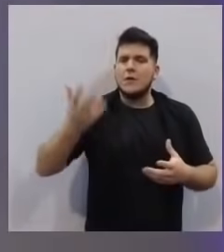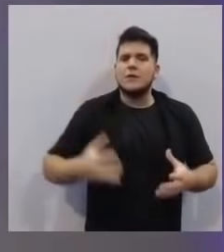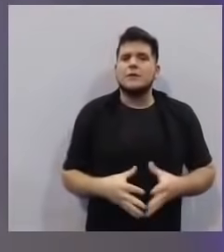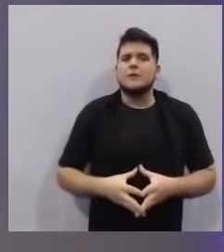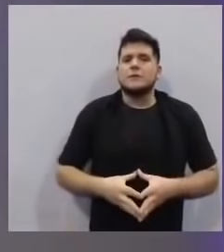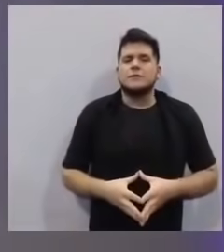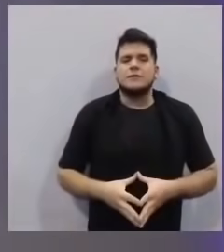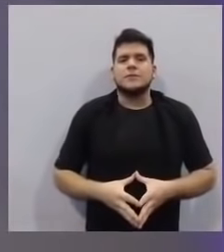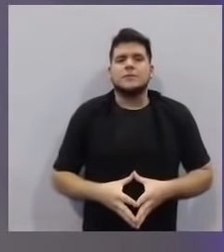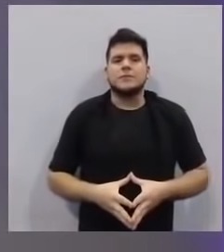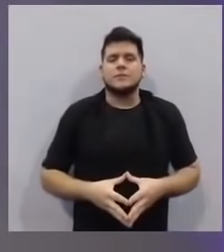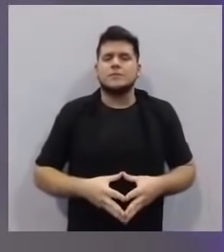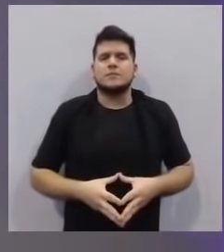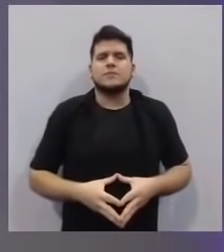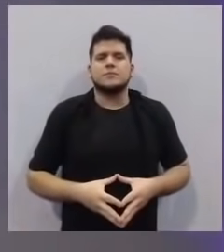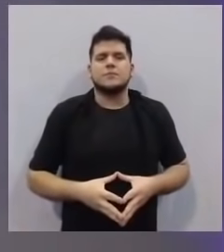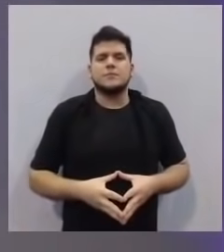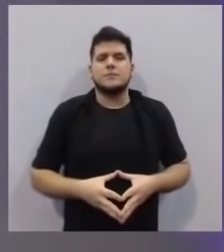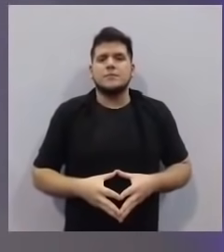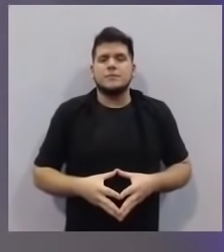se perdió el asado